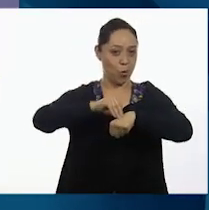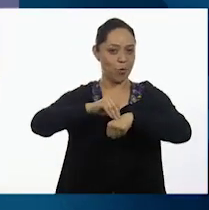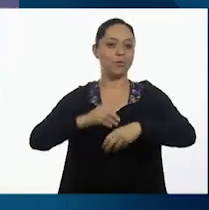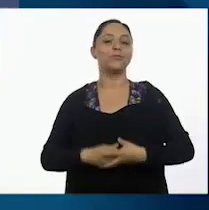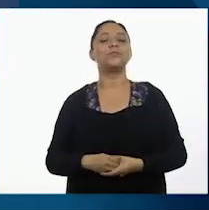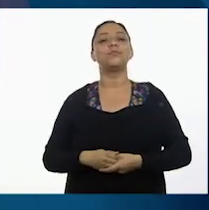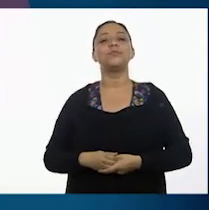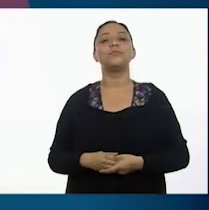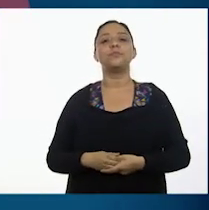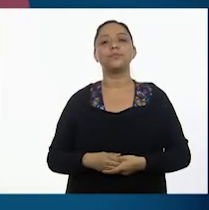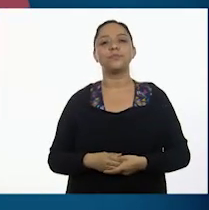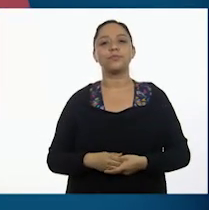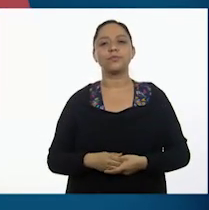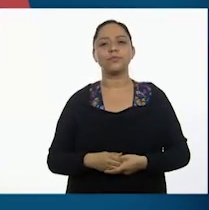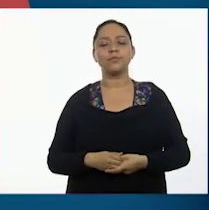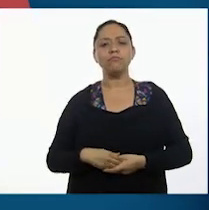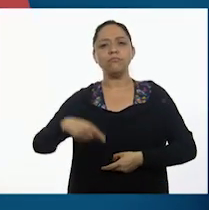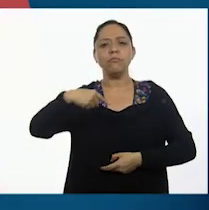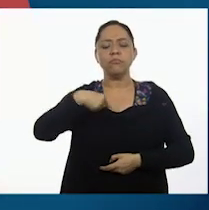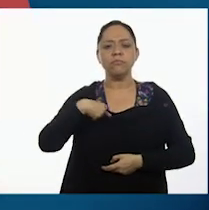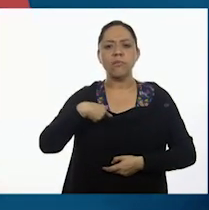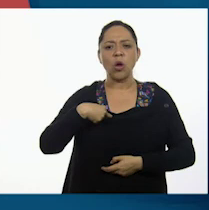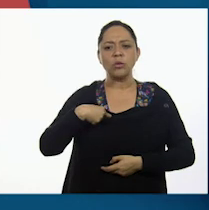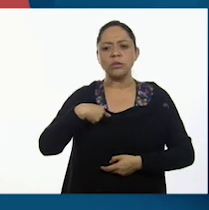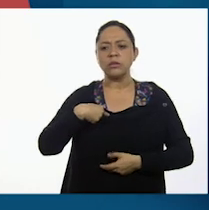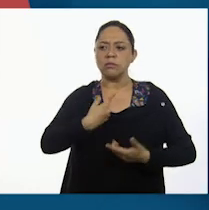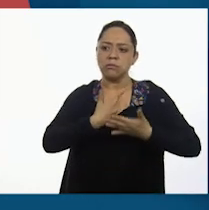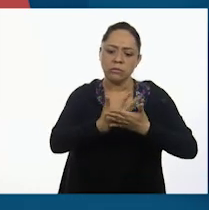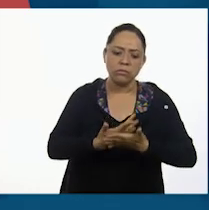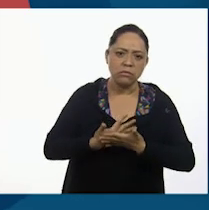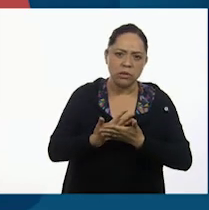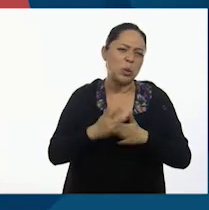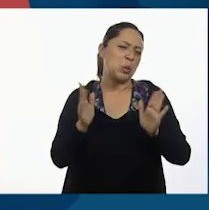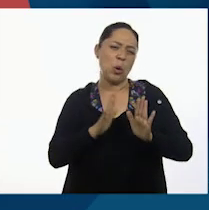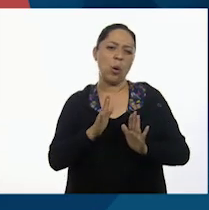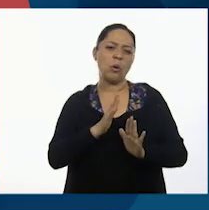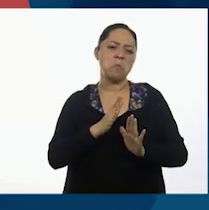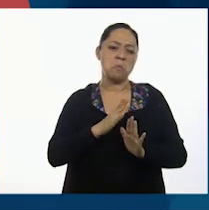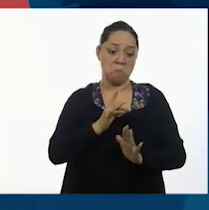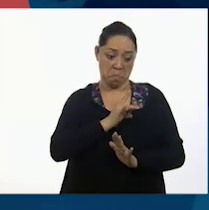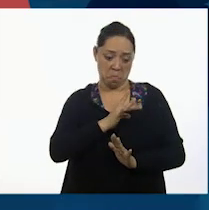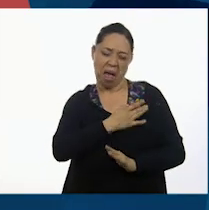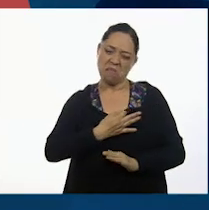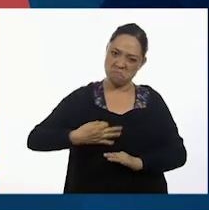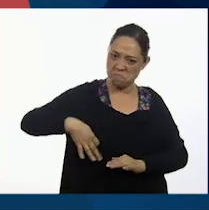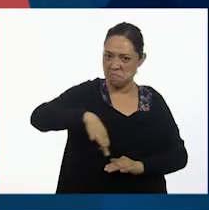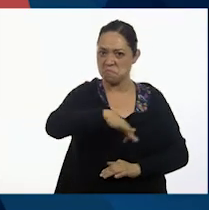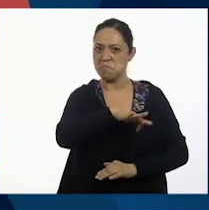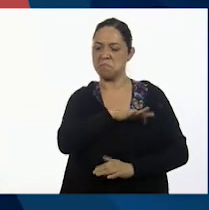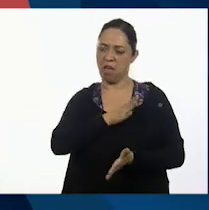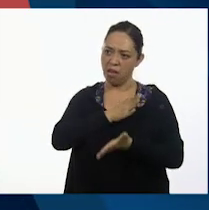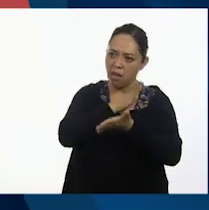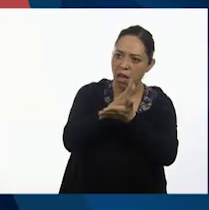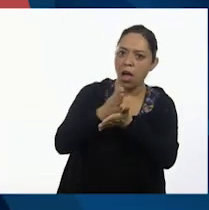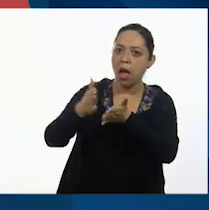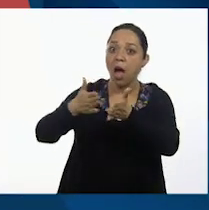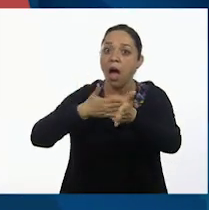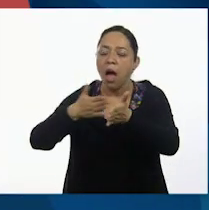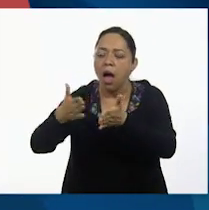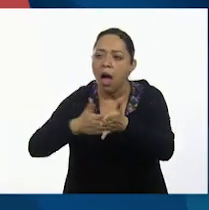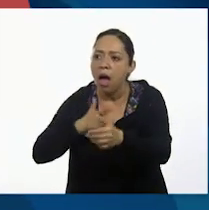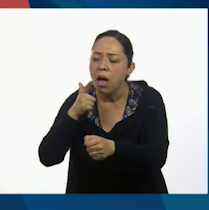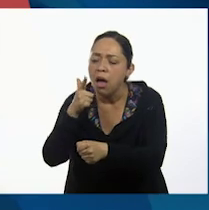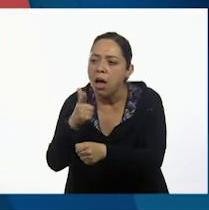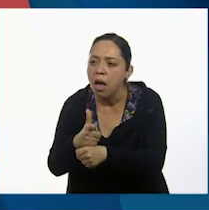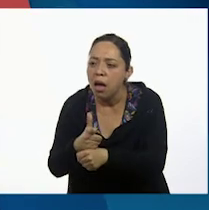yo. Sería, no podía esperar más. Con algo de miedo, acudí hasta la cocina y descubrí que solamente